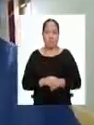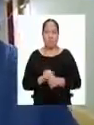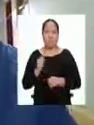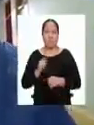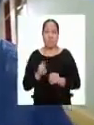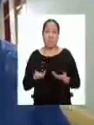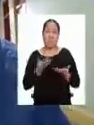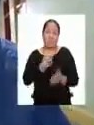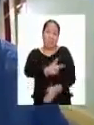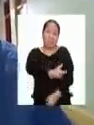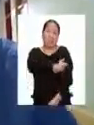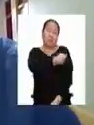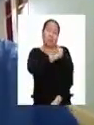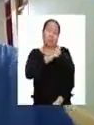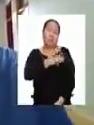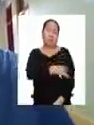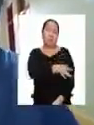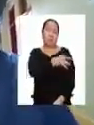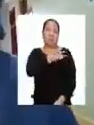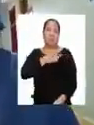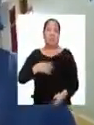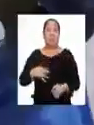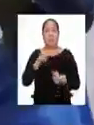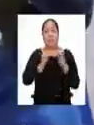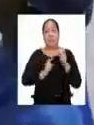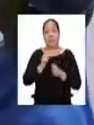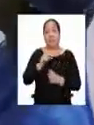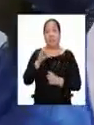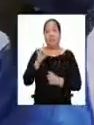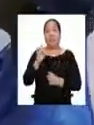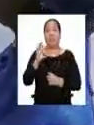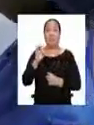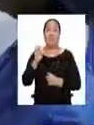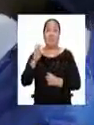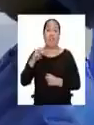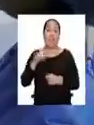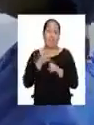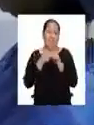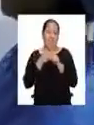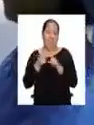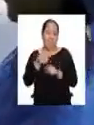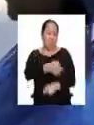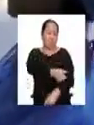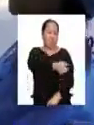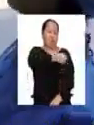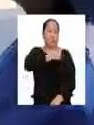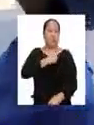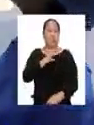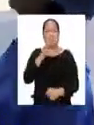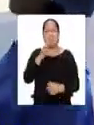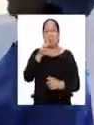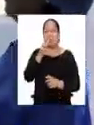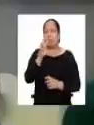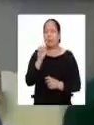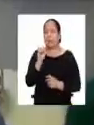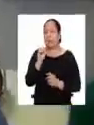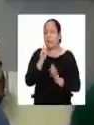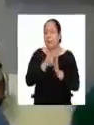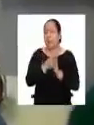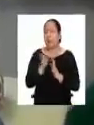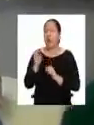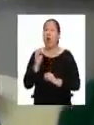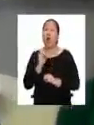que es administrar la quimioterapia para los chicos con leucemia o las transfusiones. Generalmente las quimioterapias duran entre media hora y 2 horas.